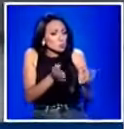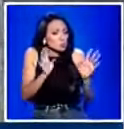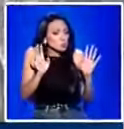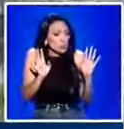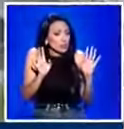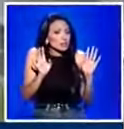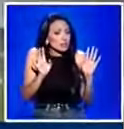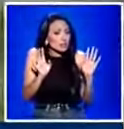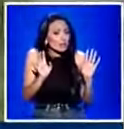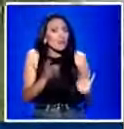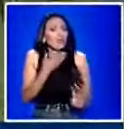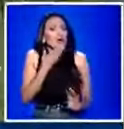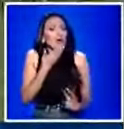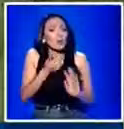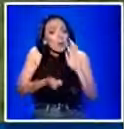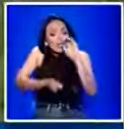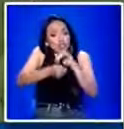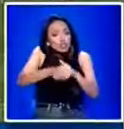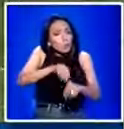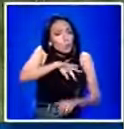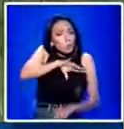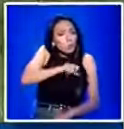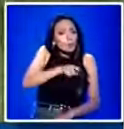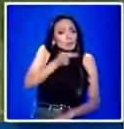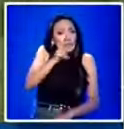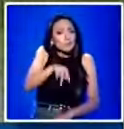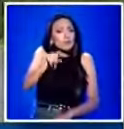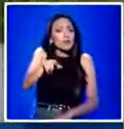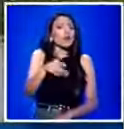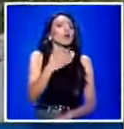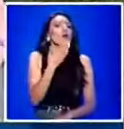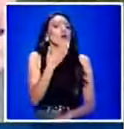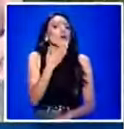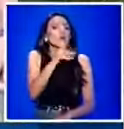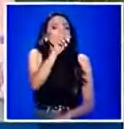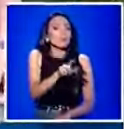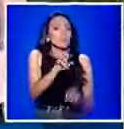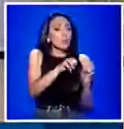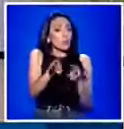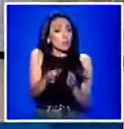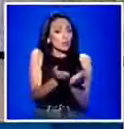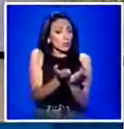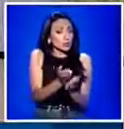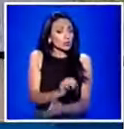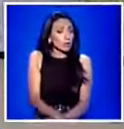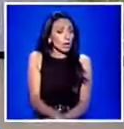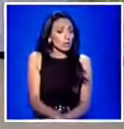espacio no solo como escondite, los delincuentes, los sospechosos, sino también gente que bota basura.